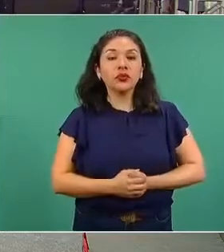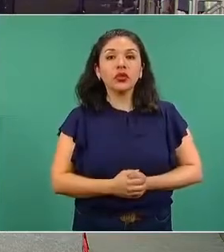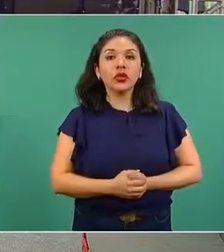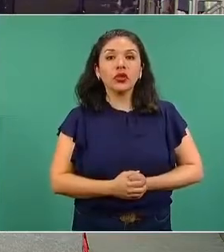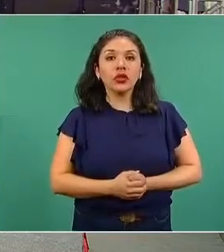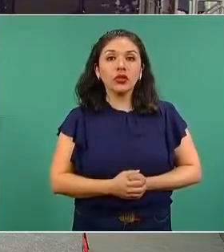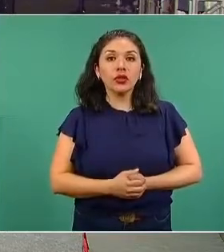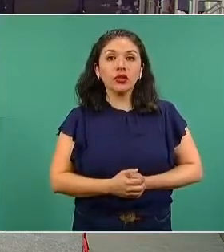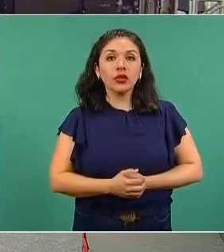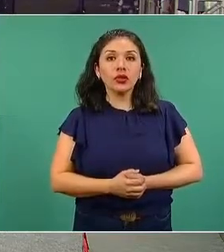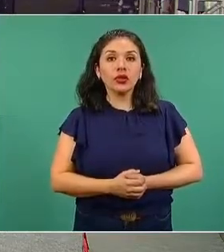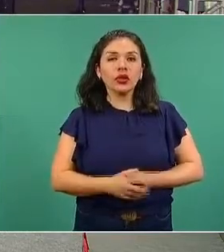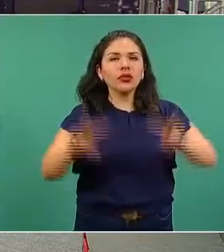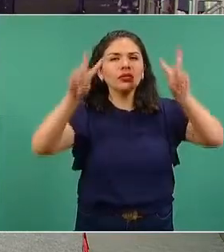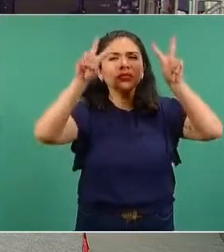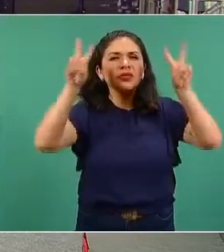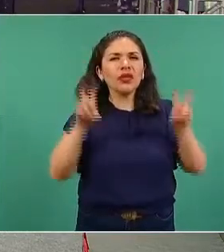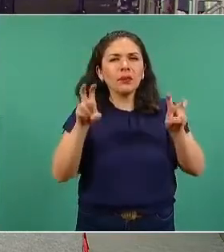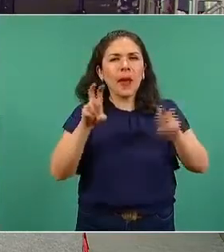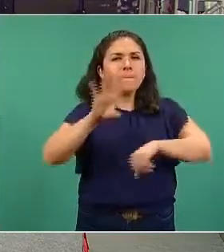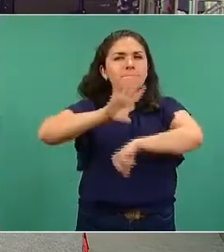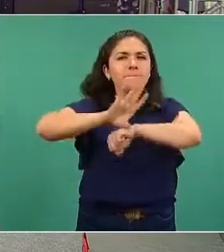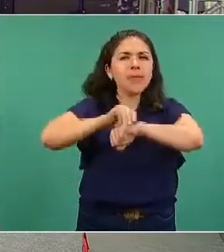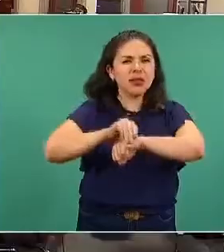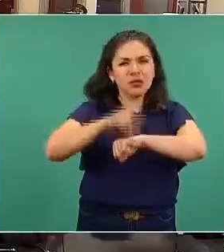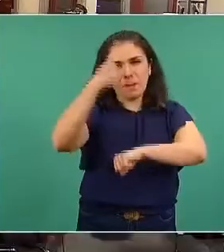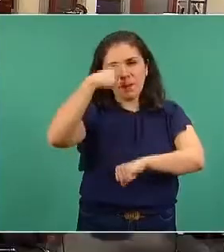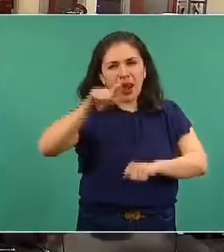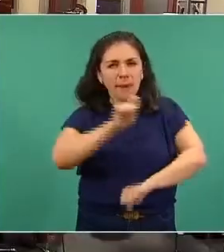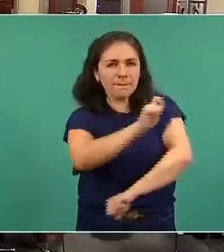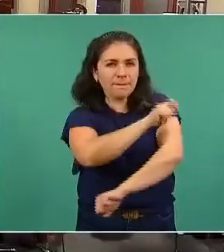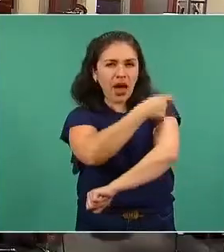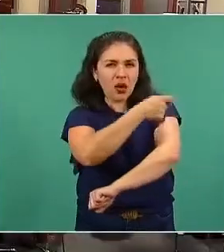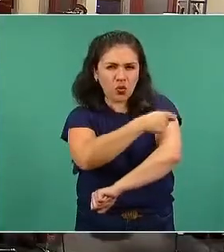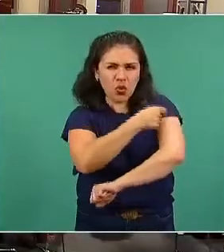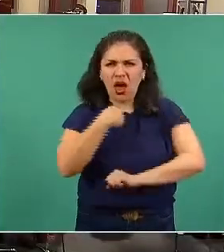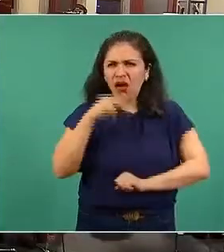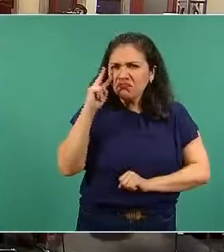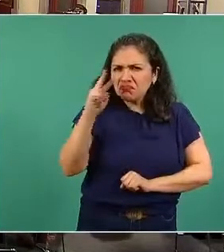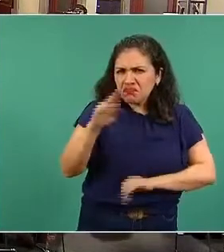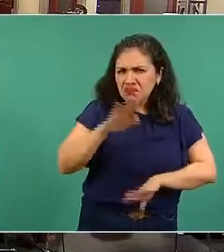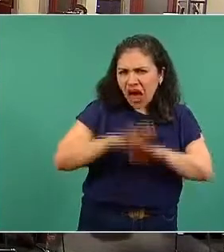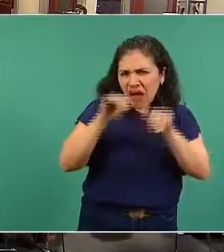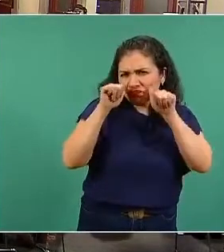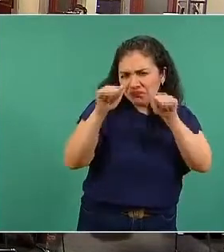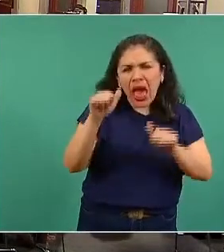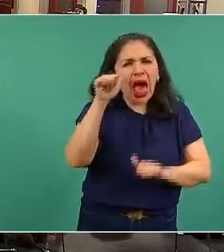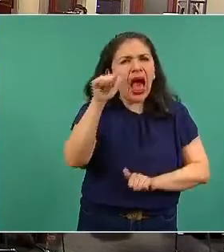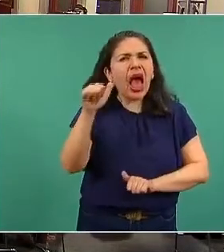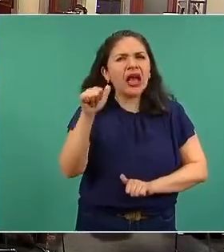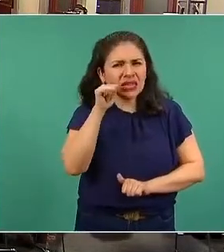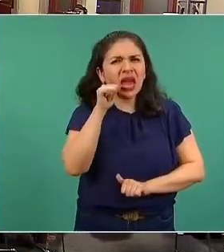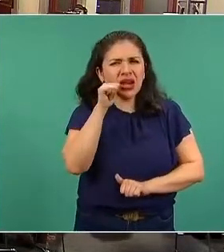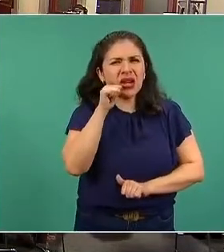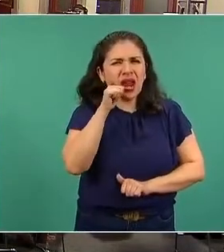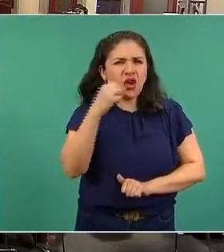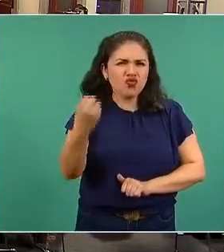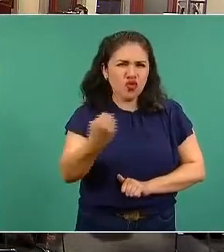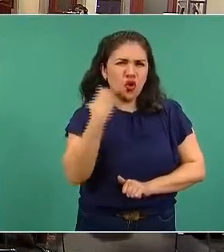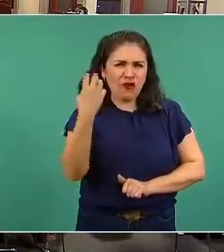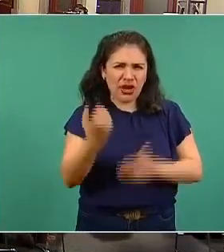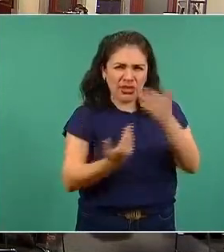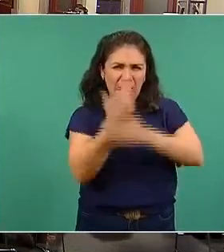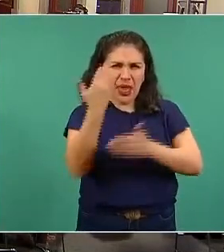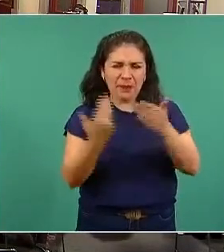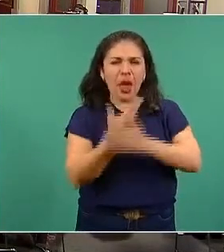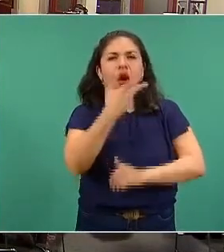doctor, el tema de la autorización de las vacunas. Vi con mucha atención que el día de ayer en el Pulso de la Salud el